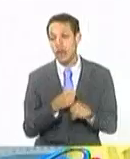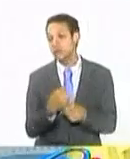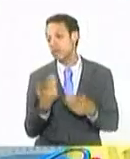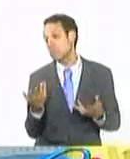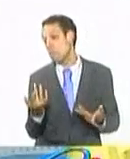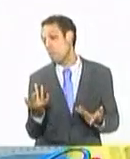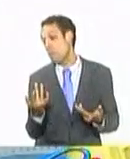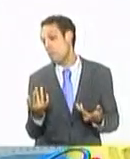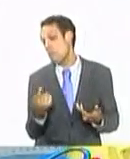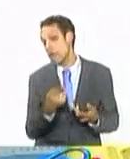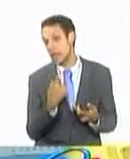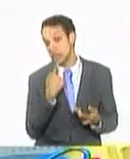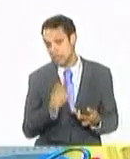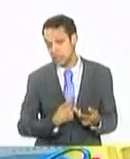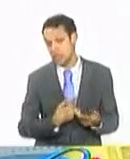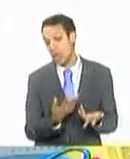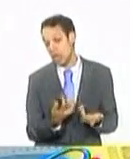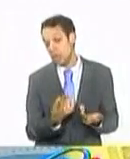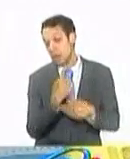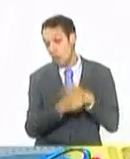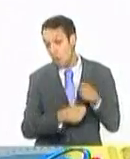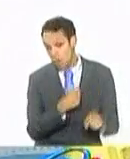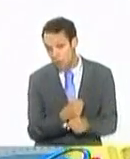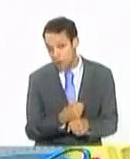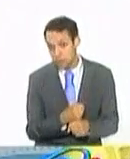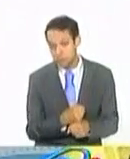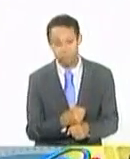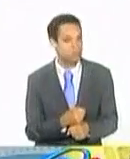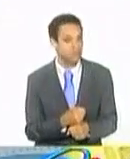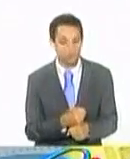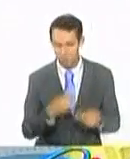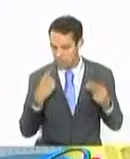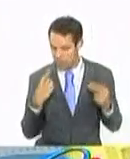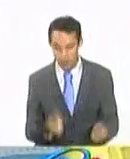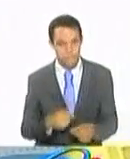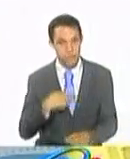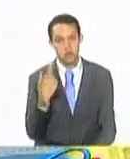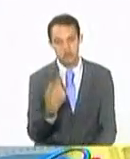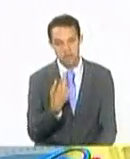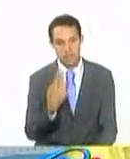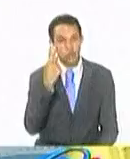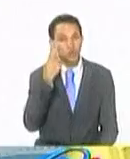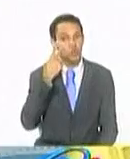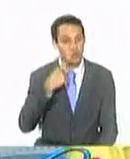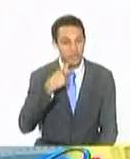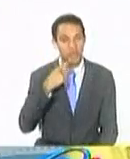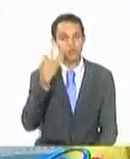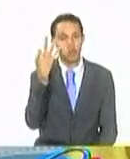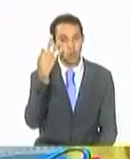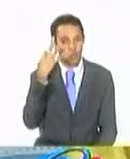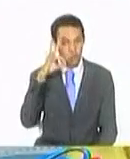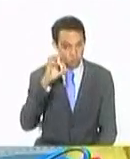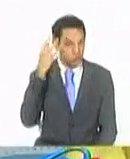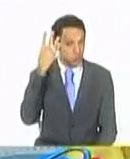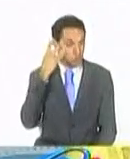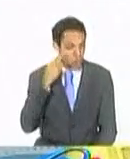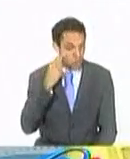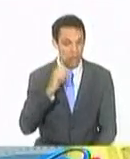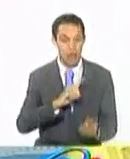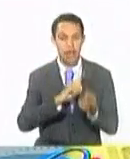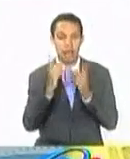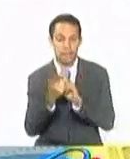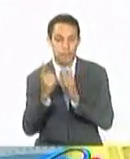eps dijeran que me lo repitieran un año y yo me quedaba con ese diagnóstico no no lo repetí a los dos días y a los 8 días y el campo el cambio fue